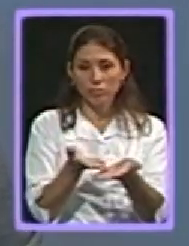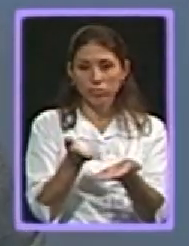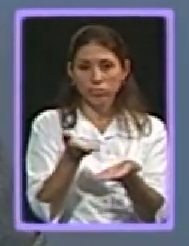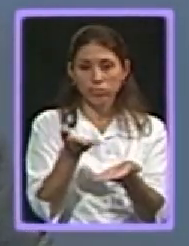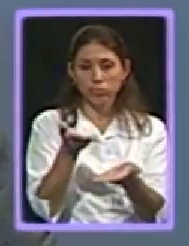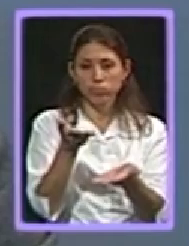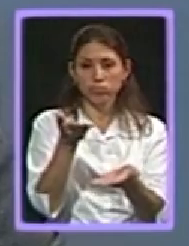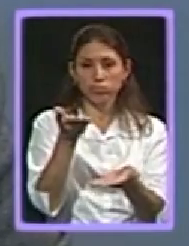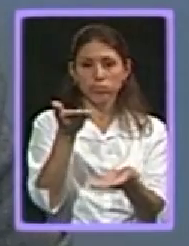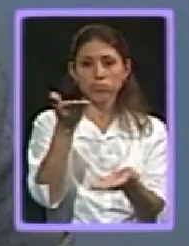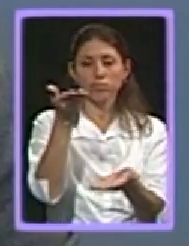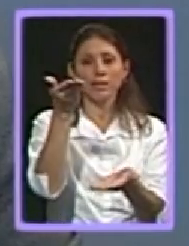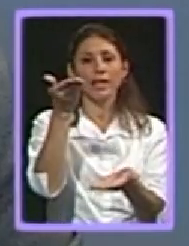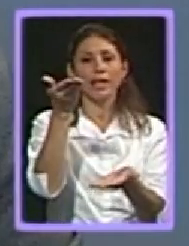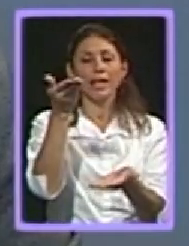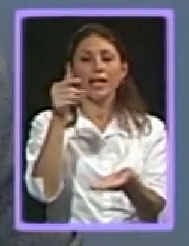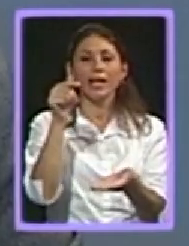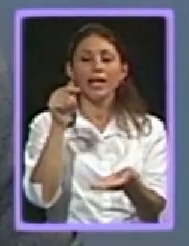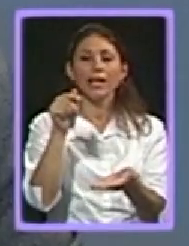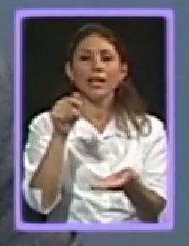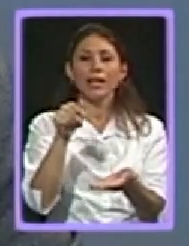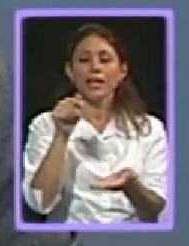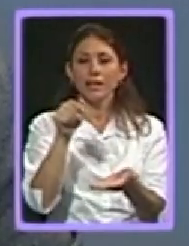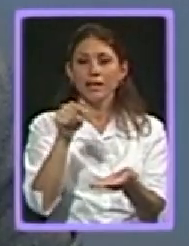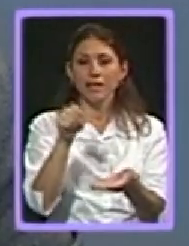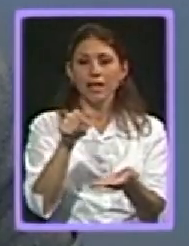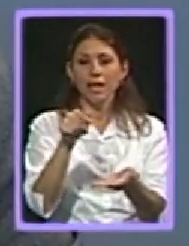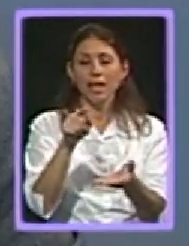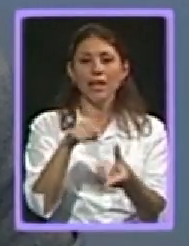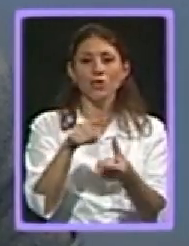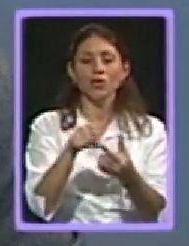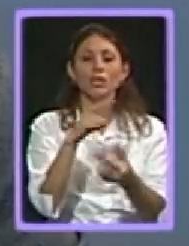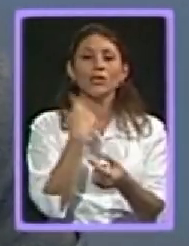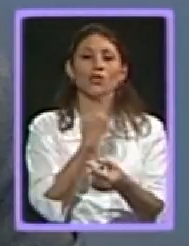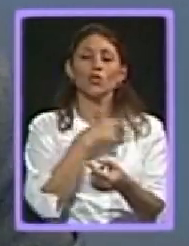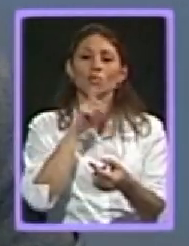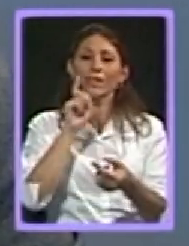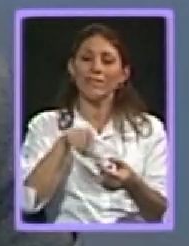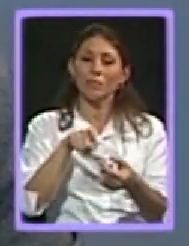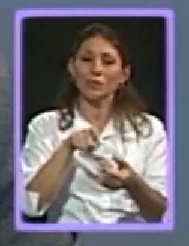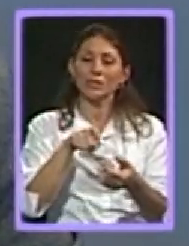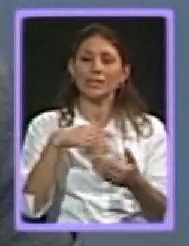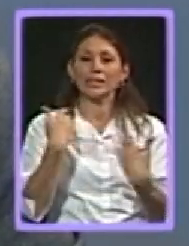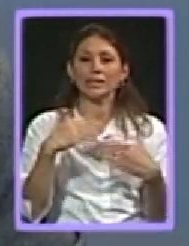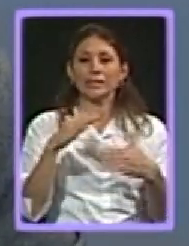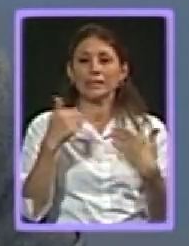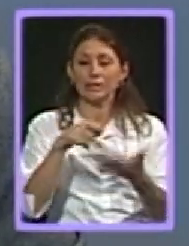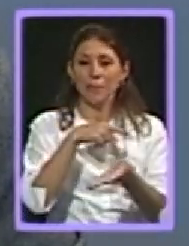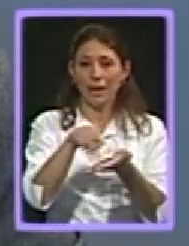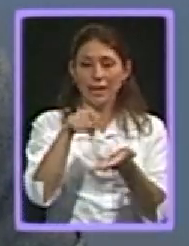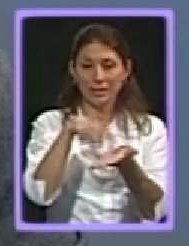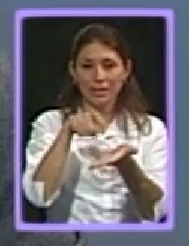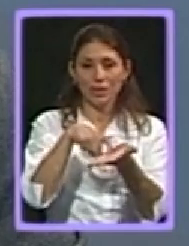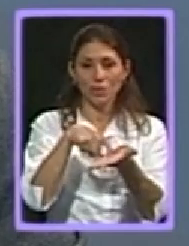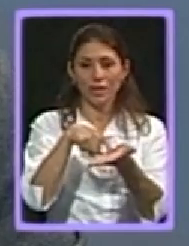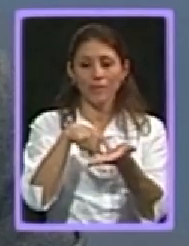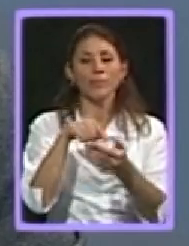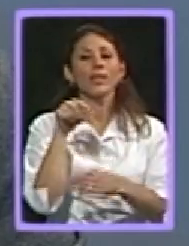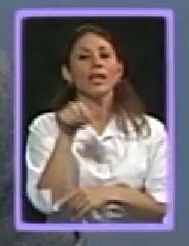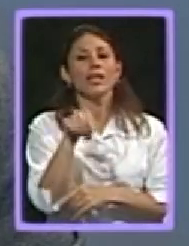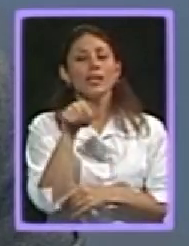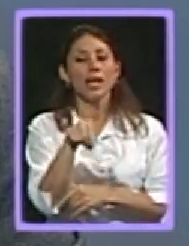vez va siendo más la parte que tenemos que dedicar al servicio de esa deuda. Y aquí es donde